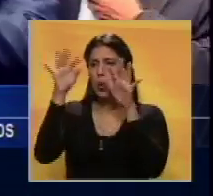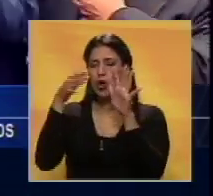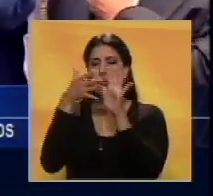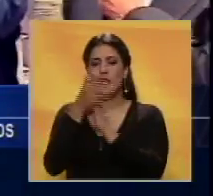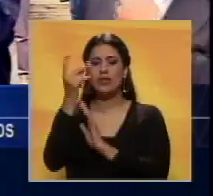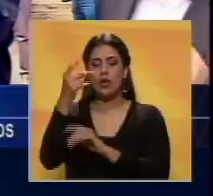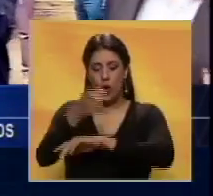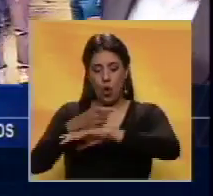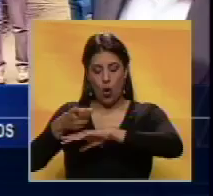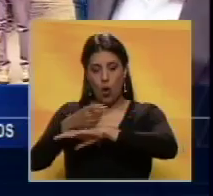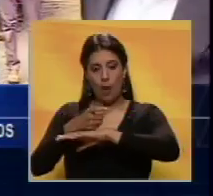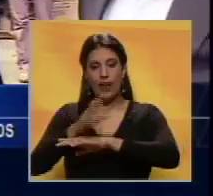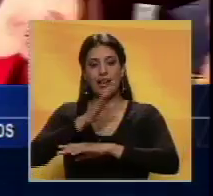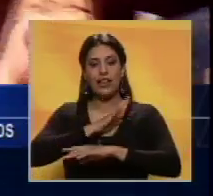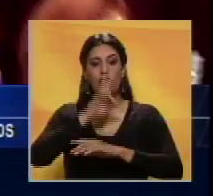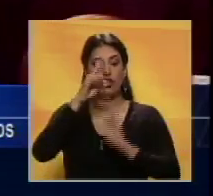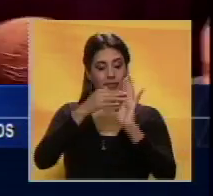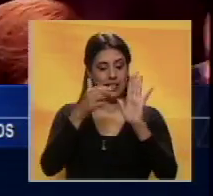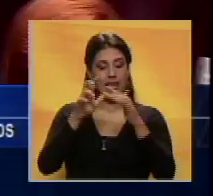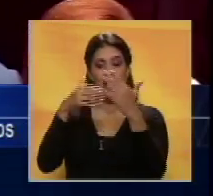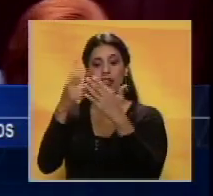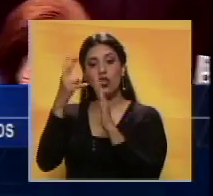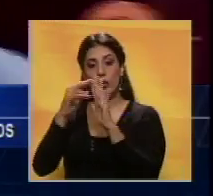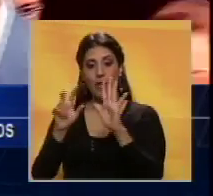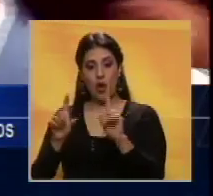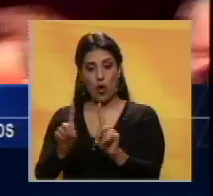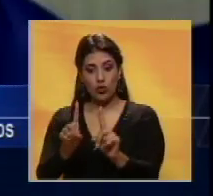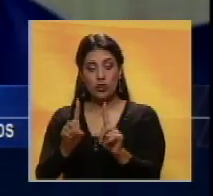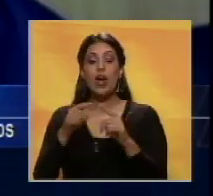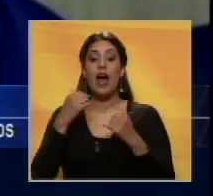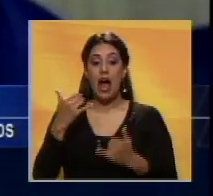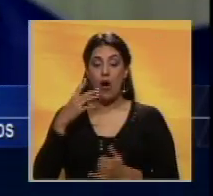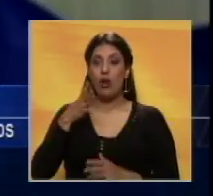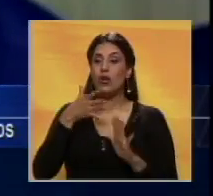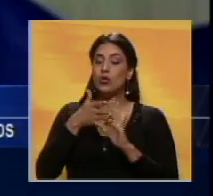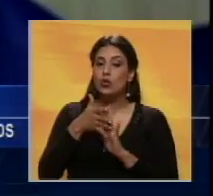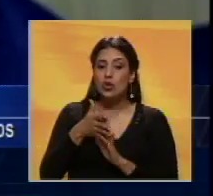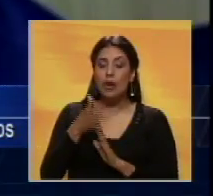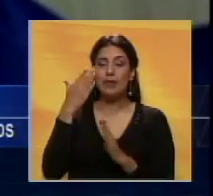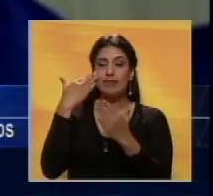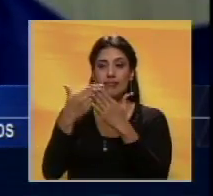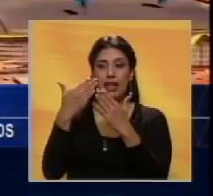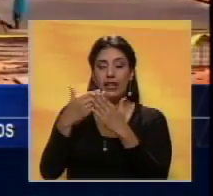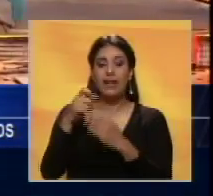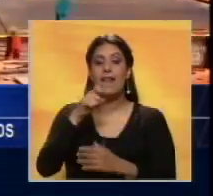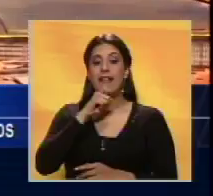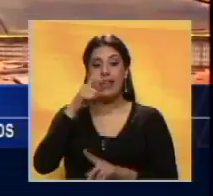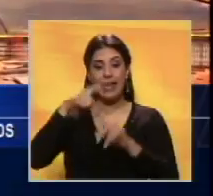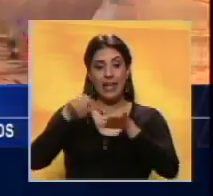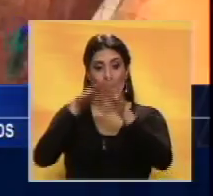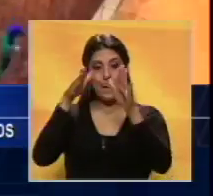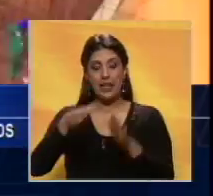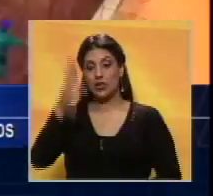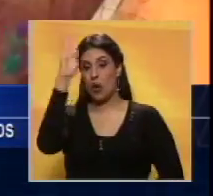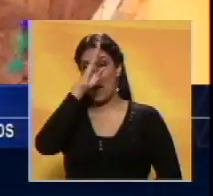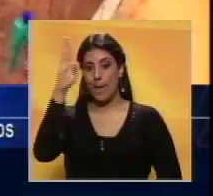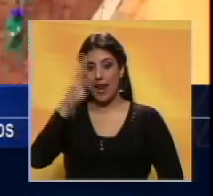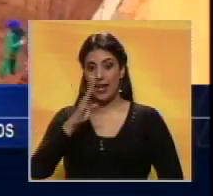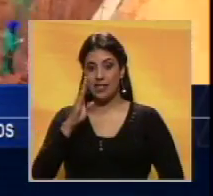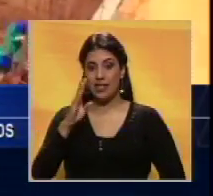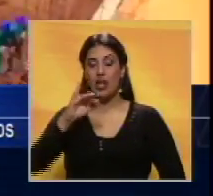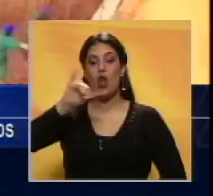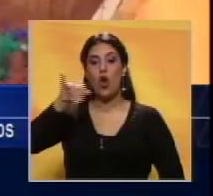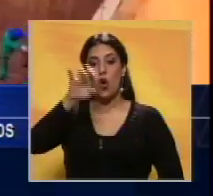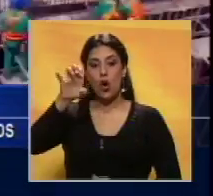su segundo gobierno comprendido entre 2006 y 2011. Esto tras testimonios de exministros brasileños